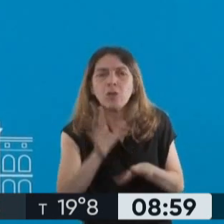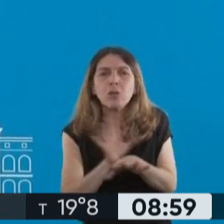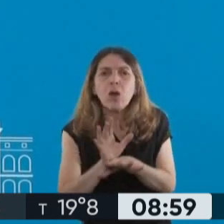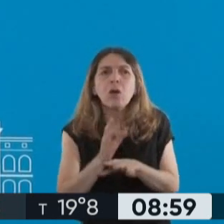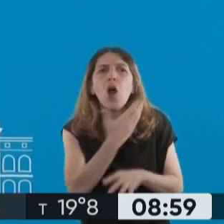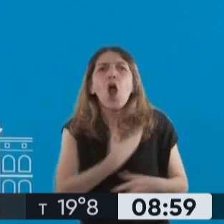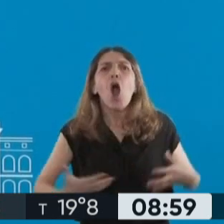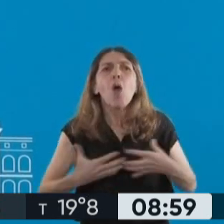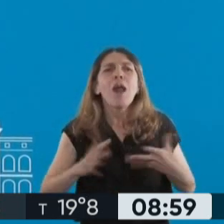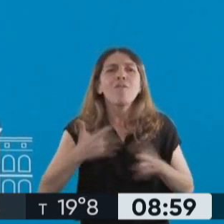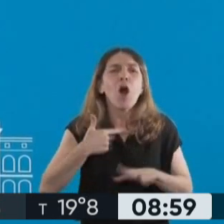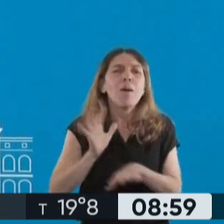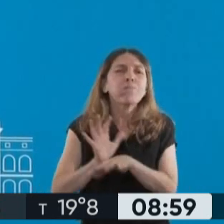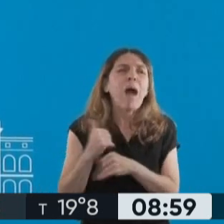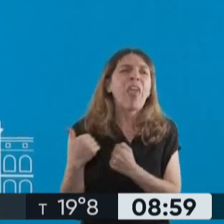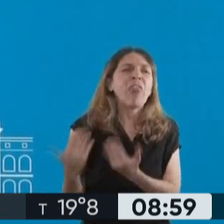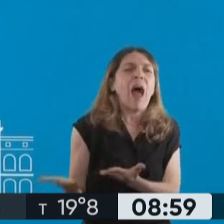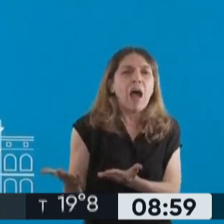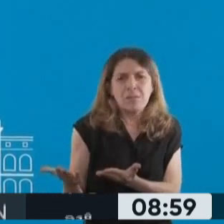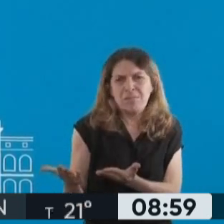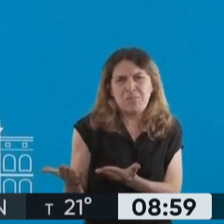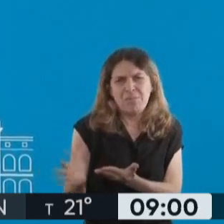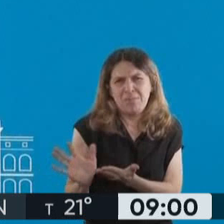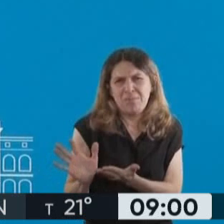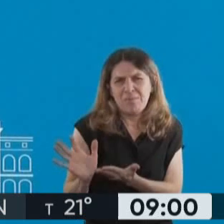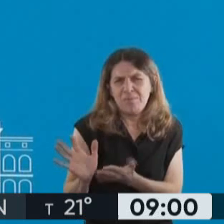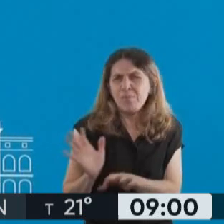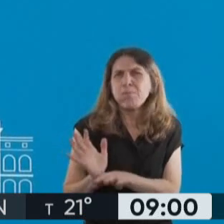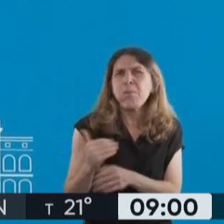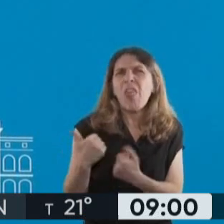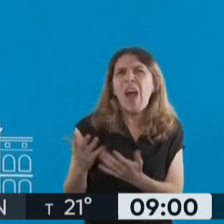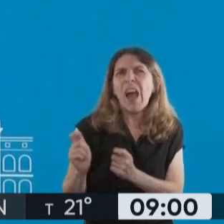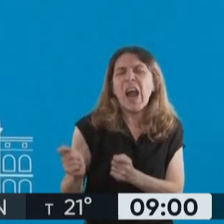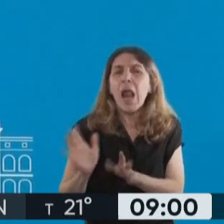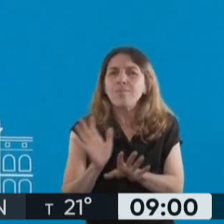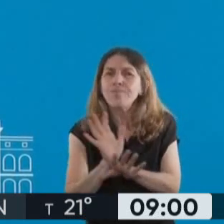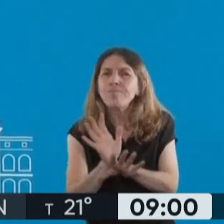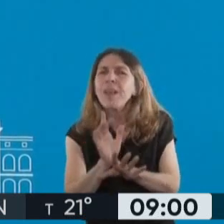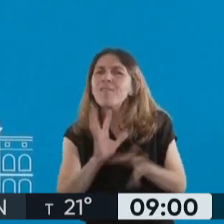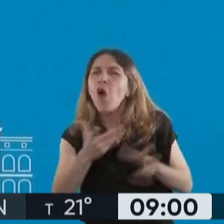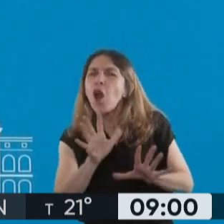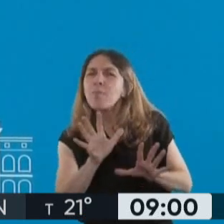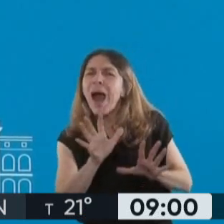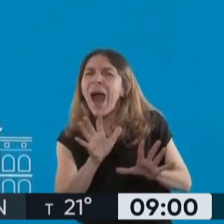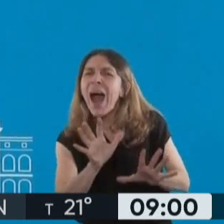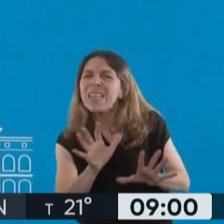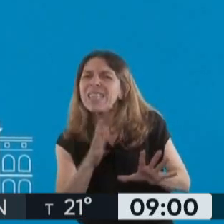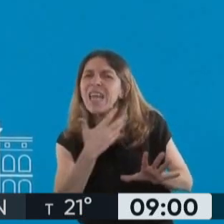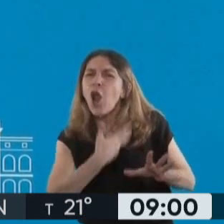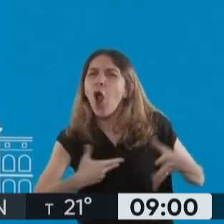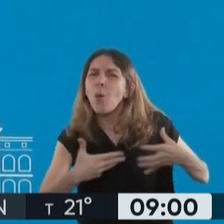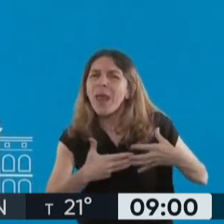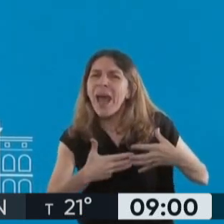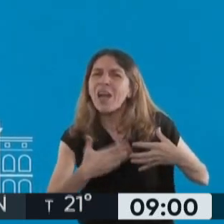que el gobierno cede, me parece que no es la... no voy a calificar las preguntas, que no es la manera en la cual el gobierno entiende que